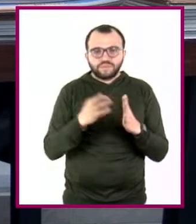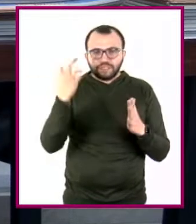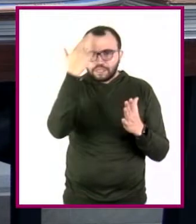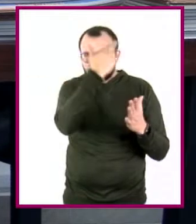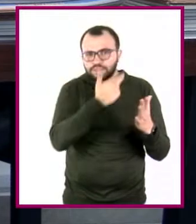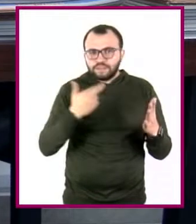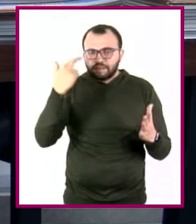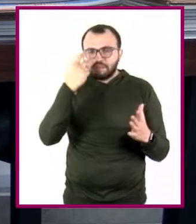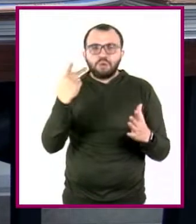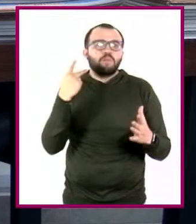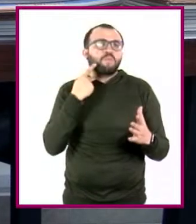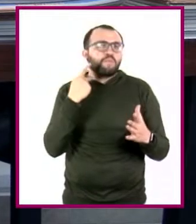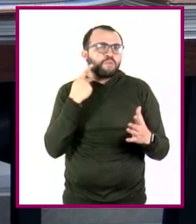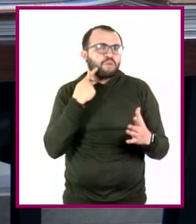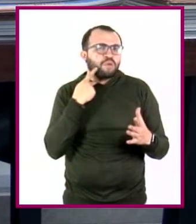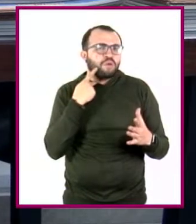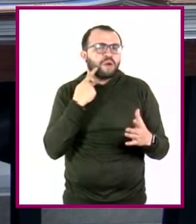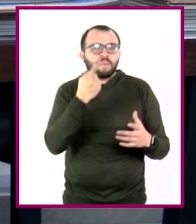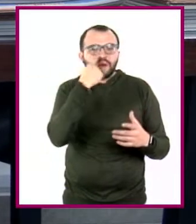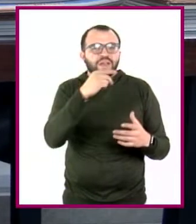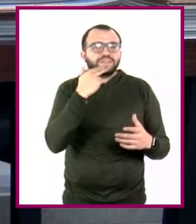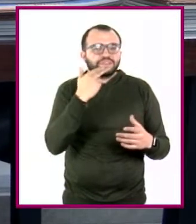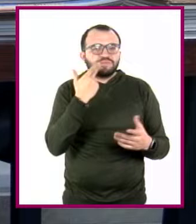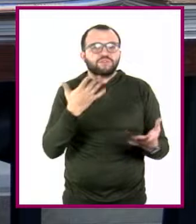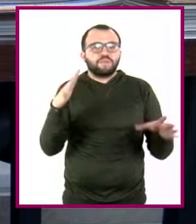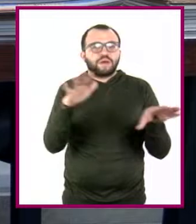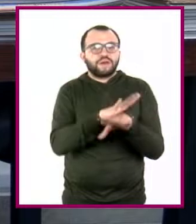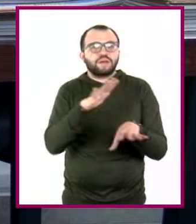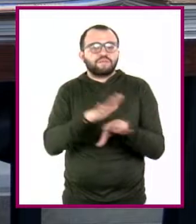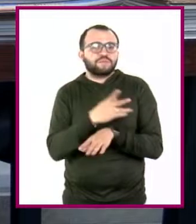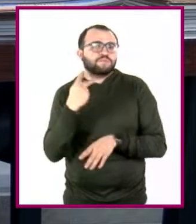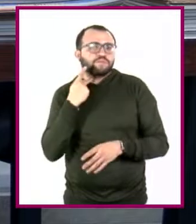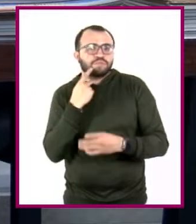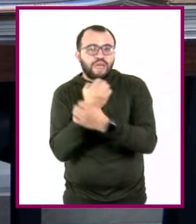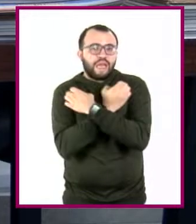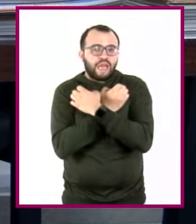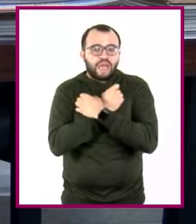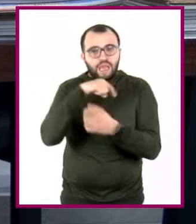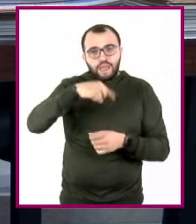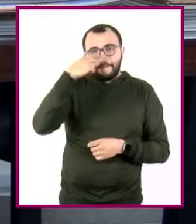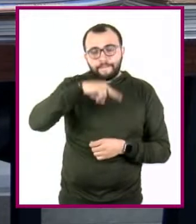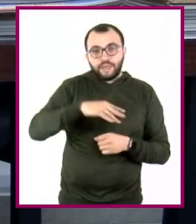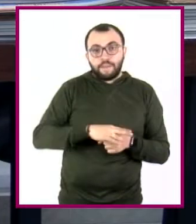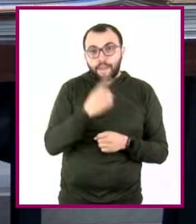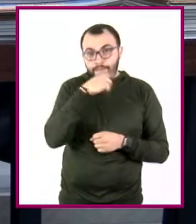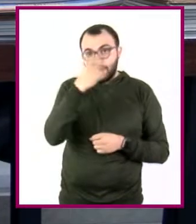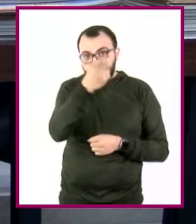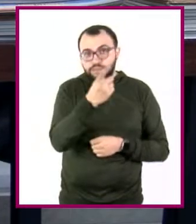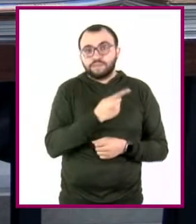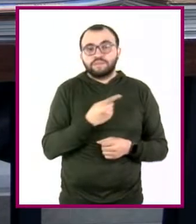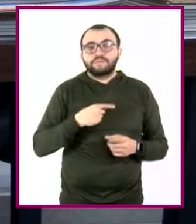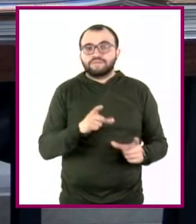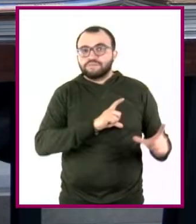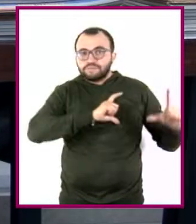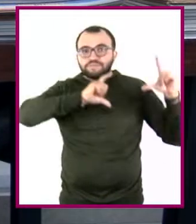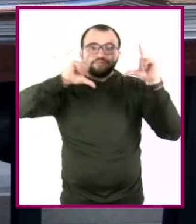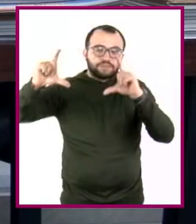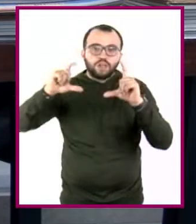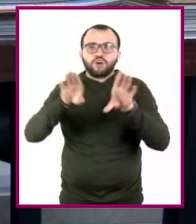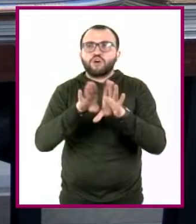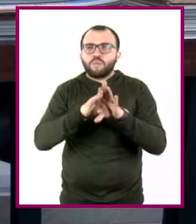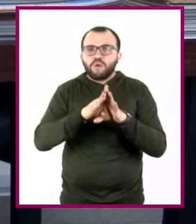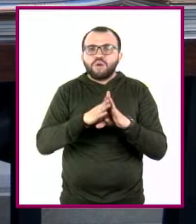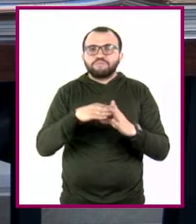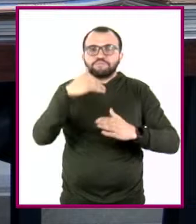políticas públicas y para qué sirven, abordando los cambios en la política educativa en México. Okay. Para ello, expondremos los avances en el